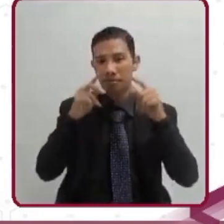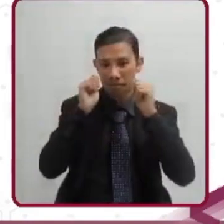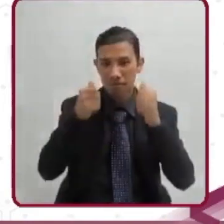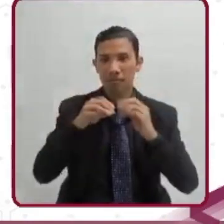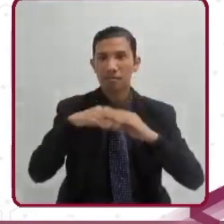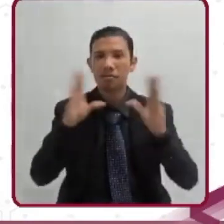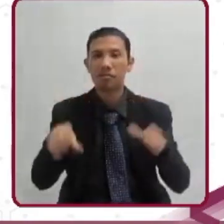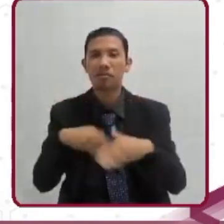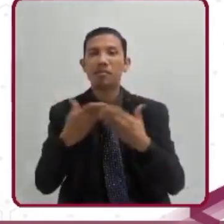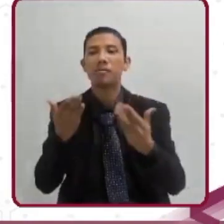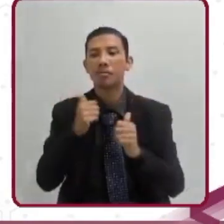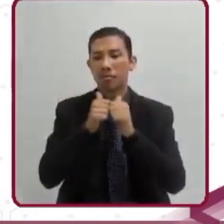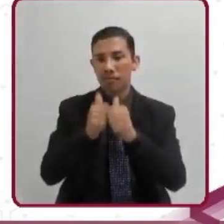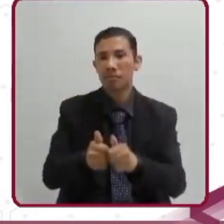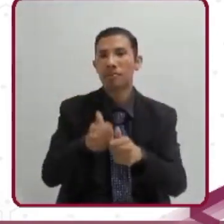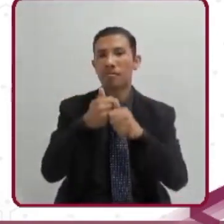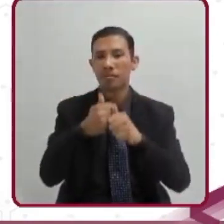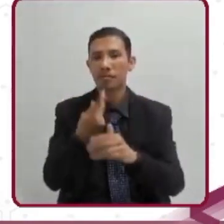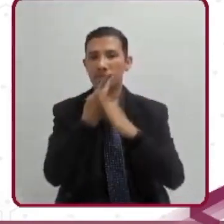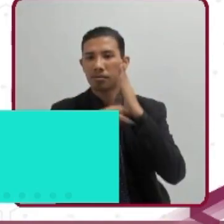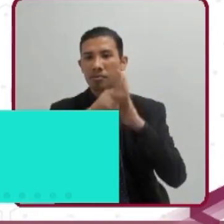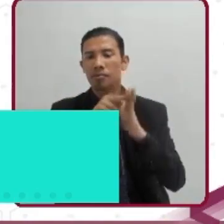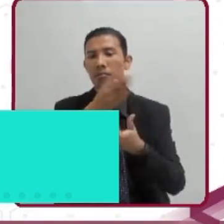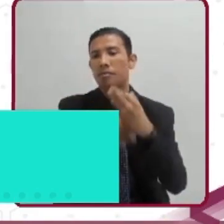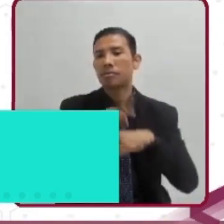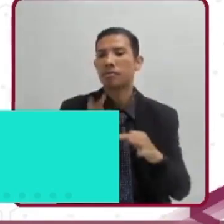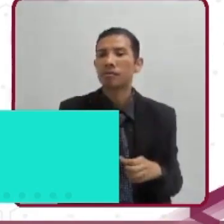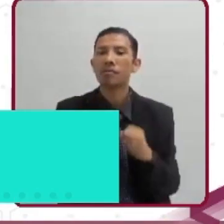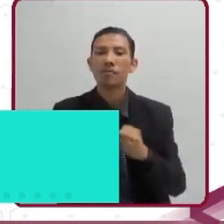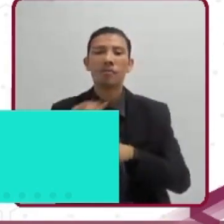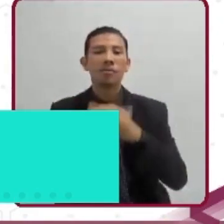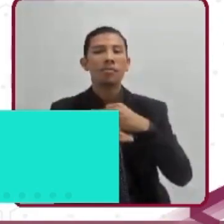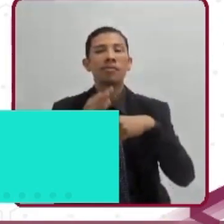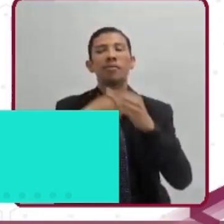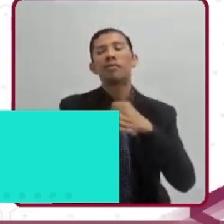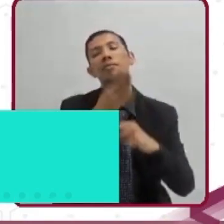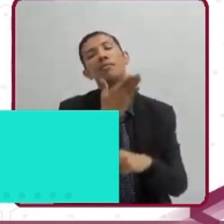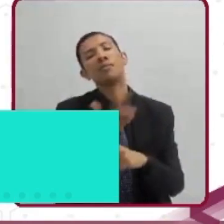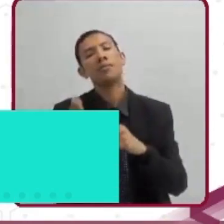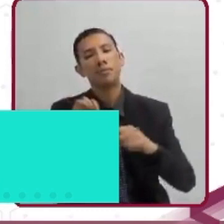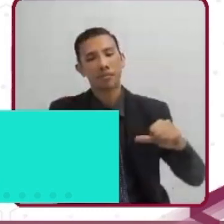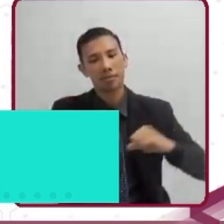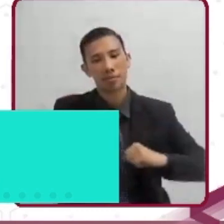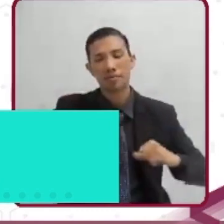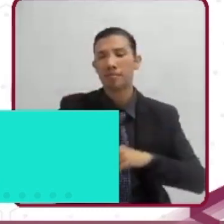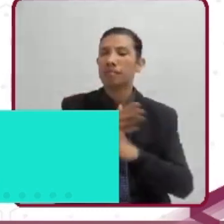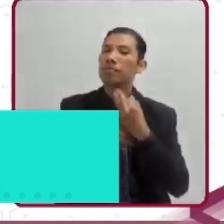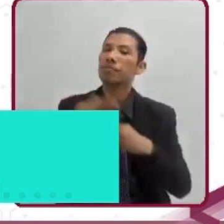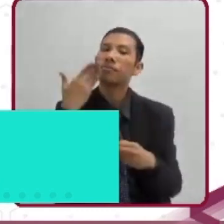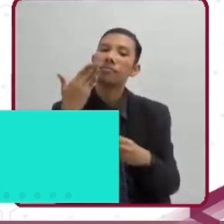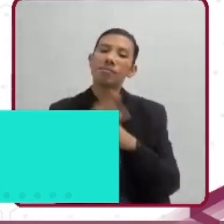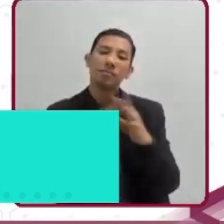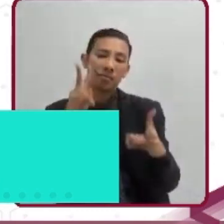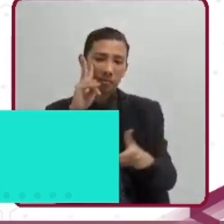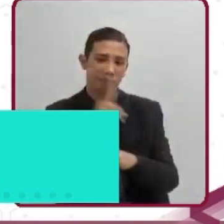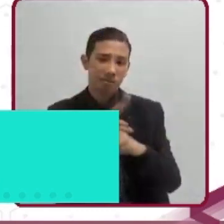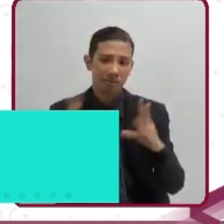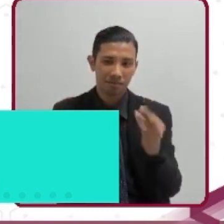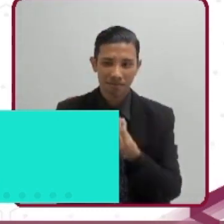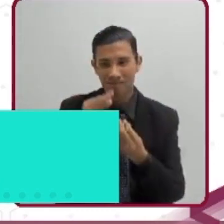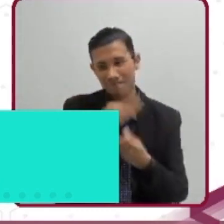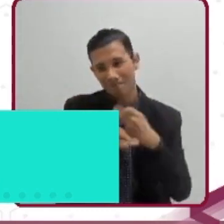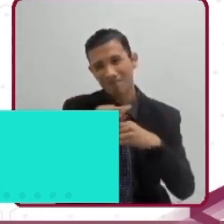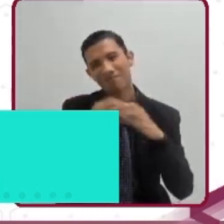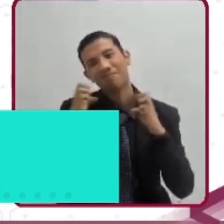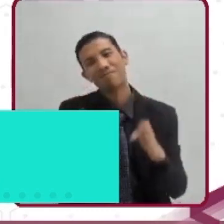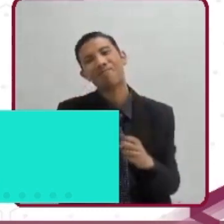con profesionalismo. Gracias al esfuerzo de todas y todos ellos, las actividades ordinarias salieron y salieron de la mejor manera.